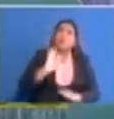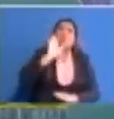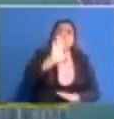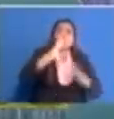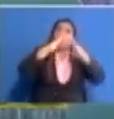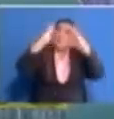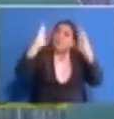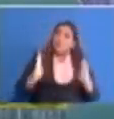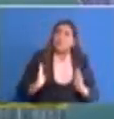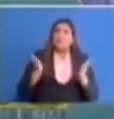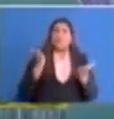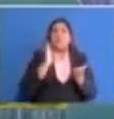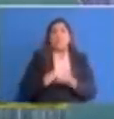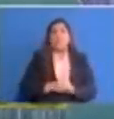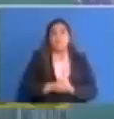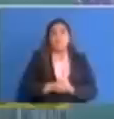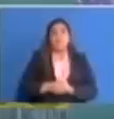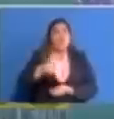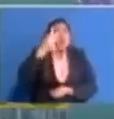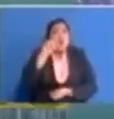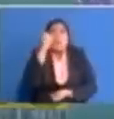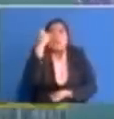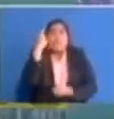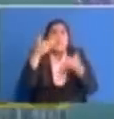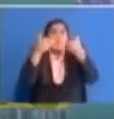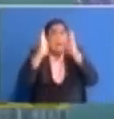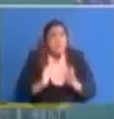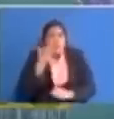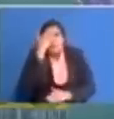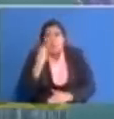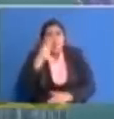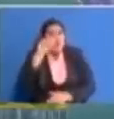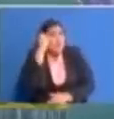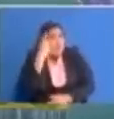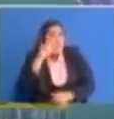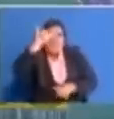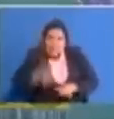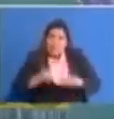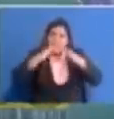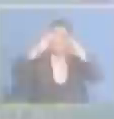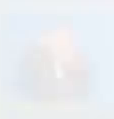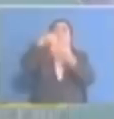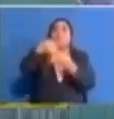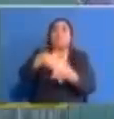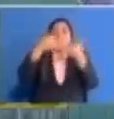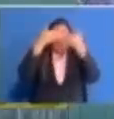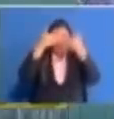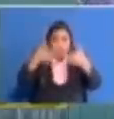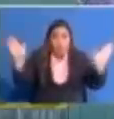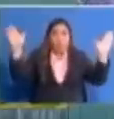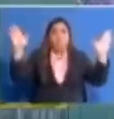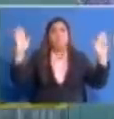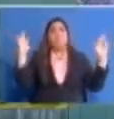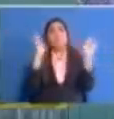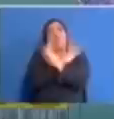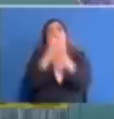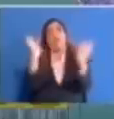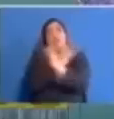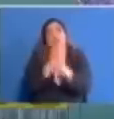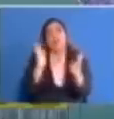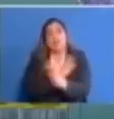casa. ¿Qué es lo que no entienden de quedarse en su casa? Ahora lo que requerimos